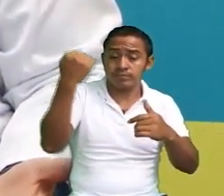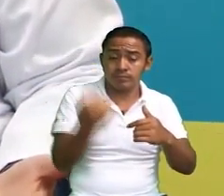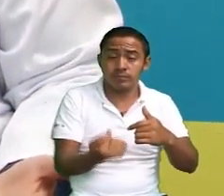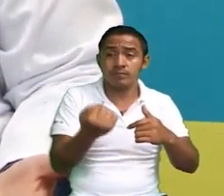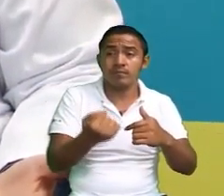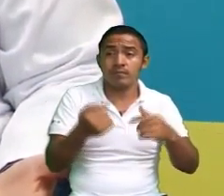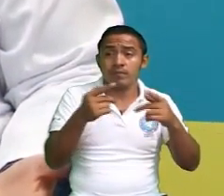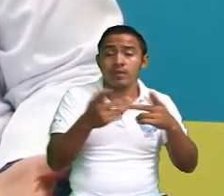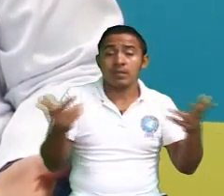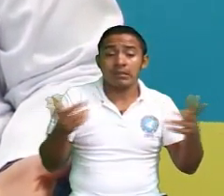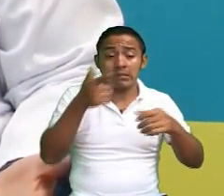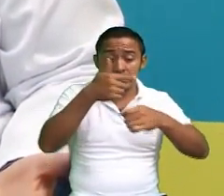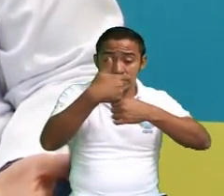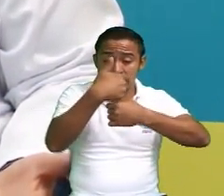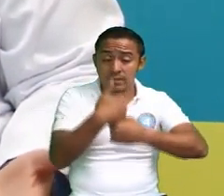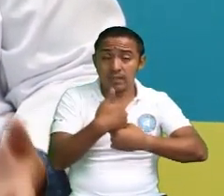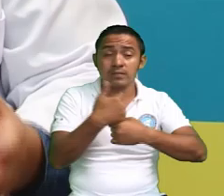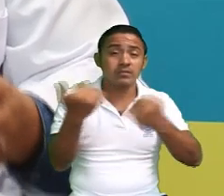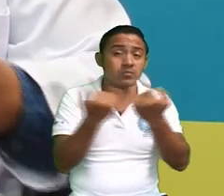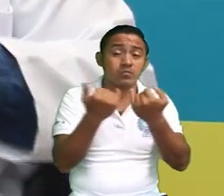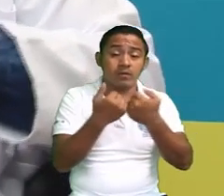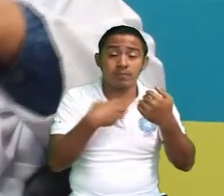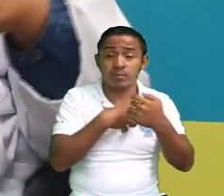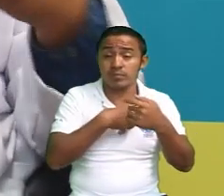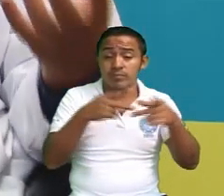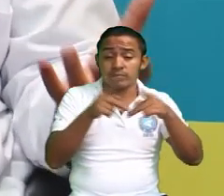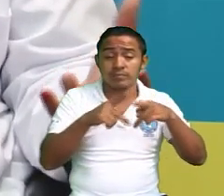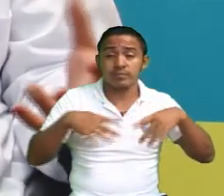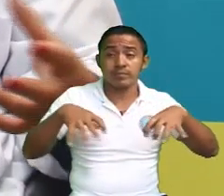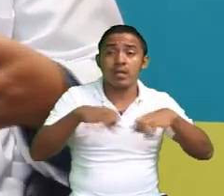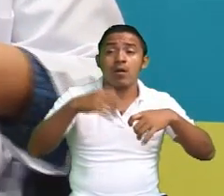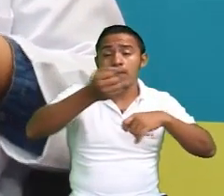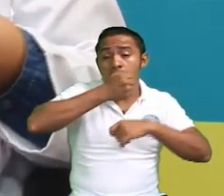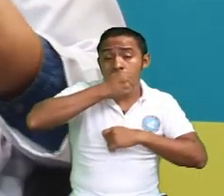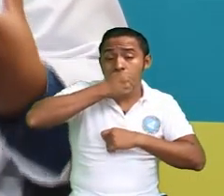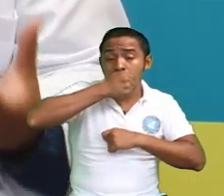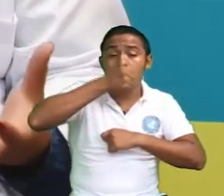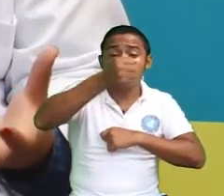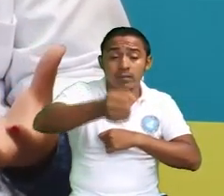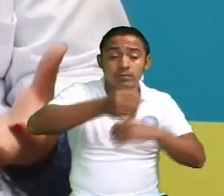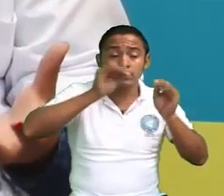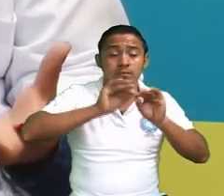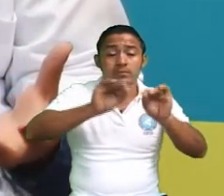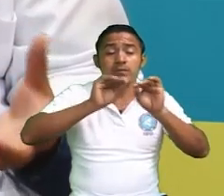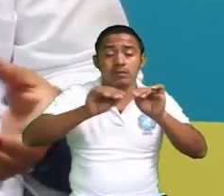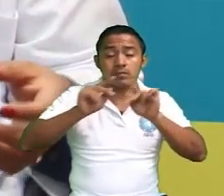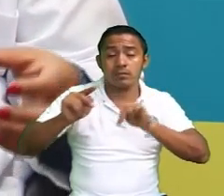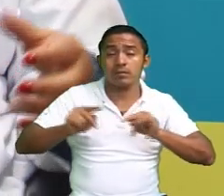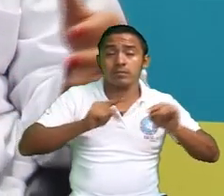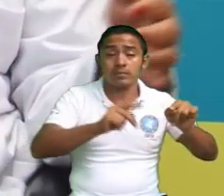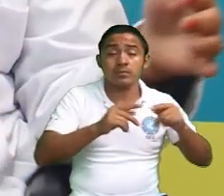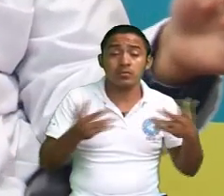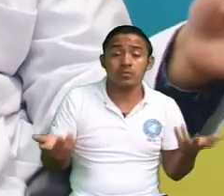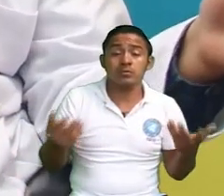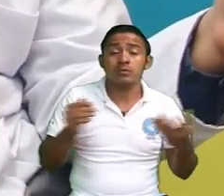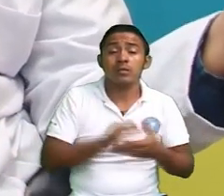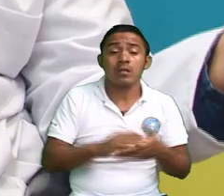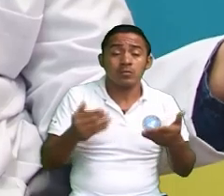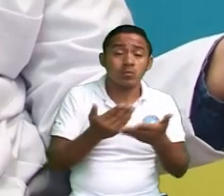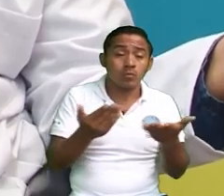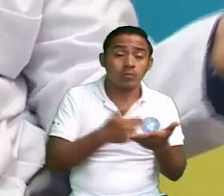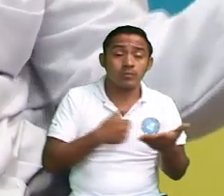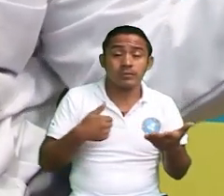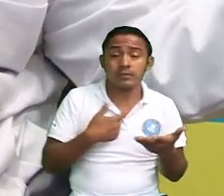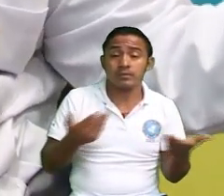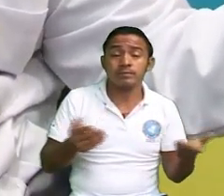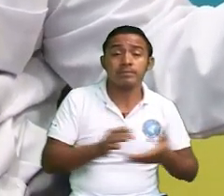parte de este plan, de que desde los medios de comunicación le demos educación a la población. Entonces,